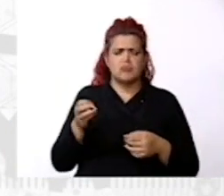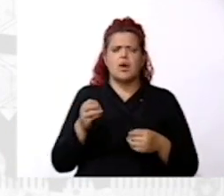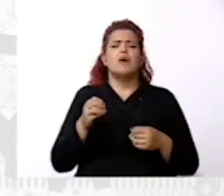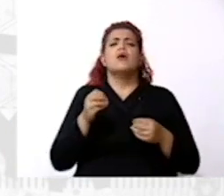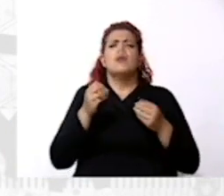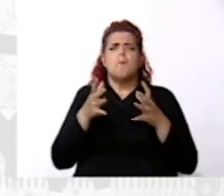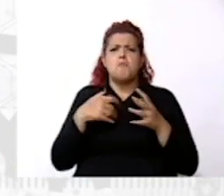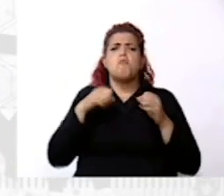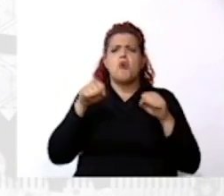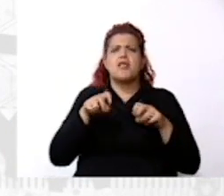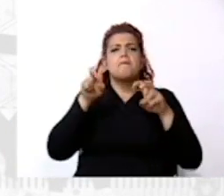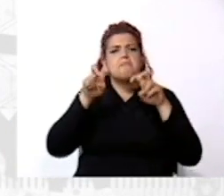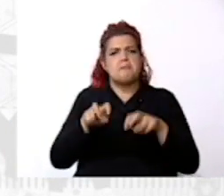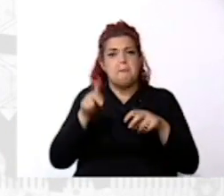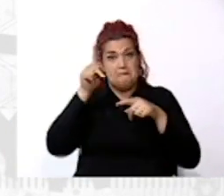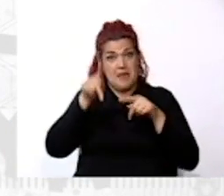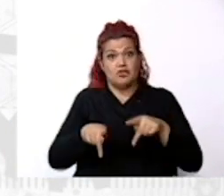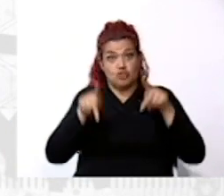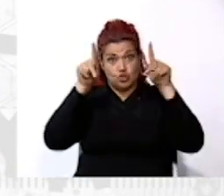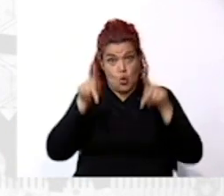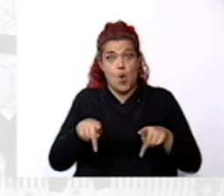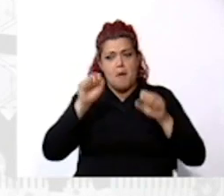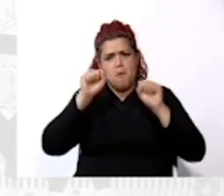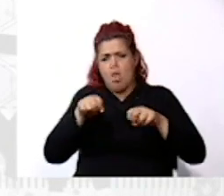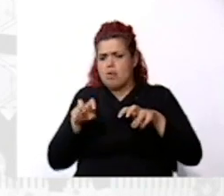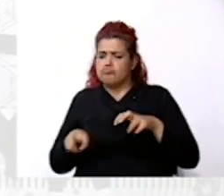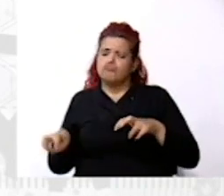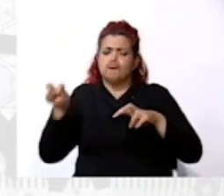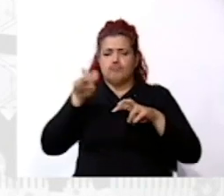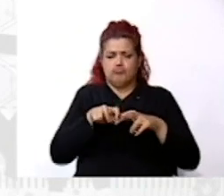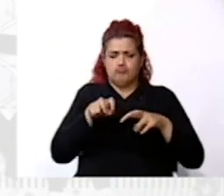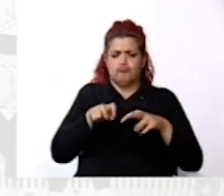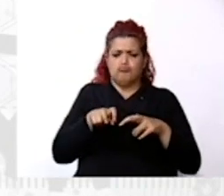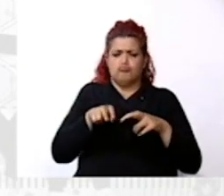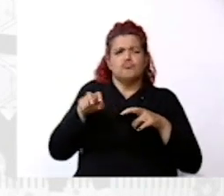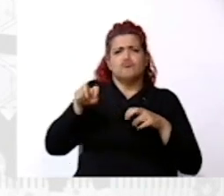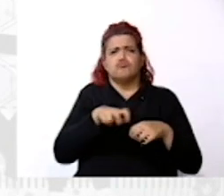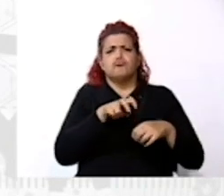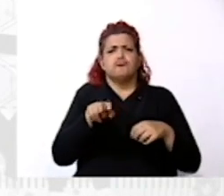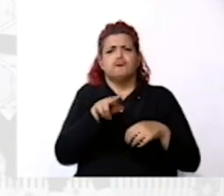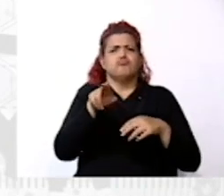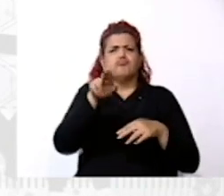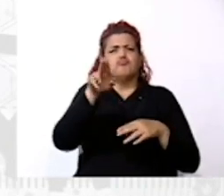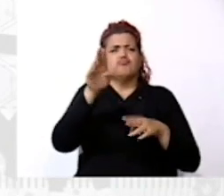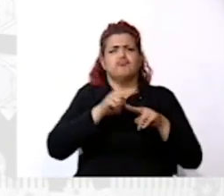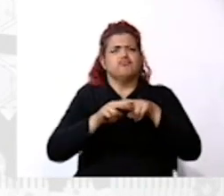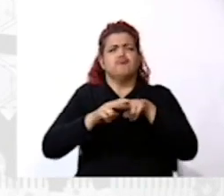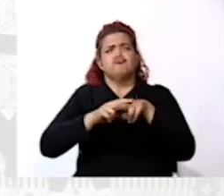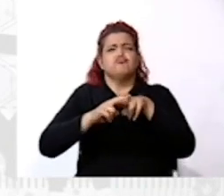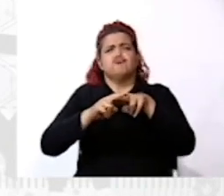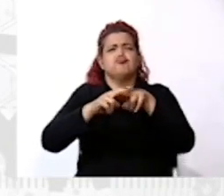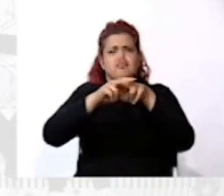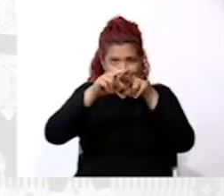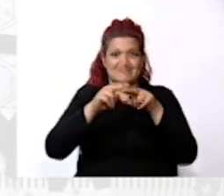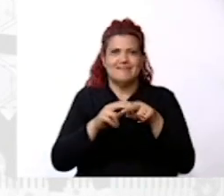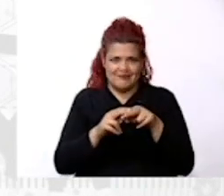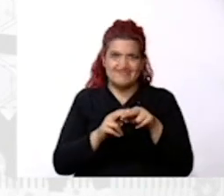personas transportarnos de un lugar a otro. ¿Qué más tenemos por ahí? Por